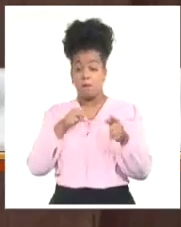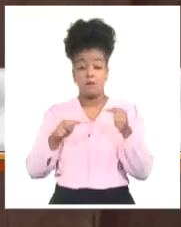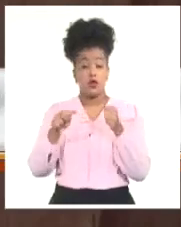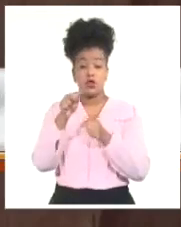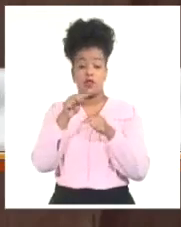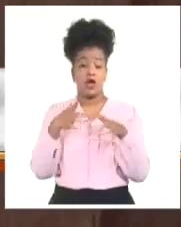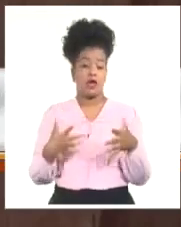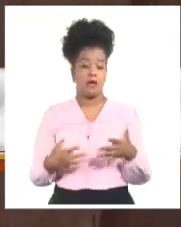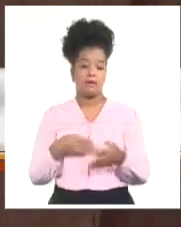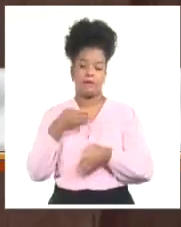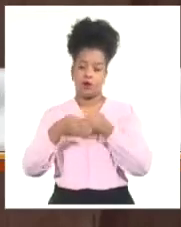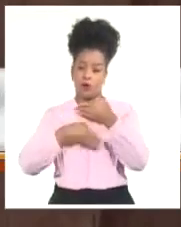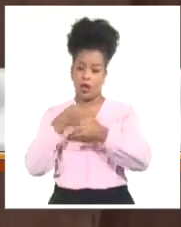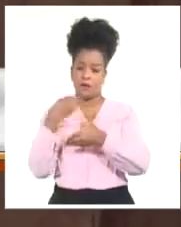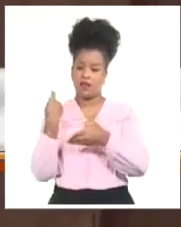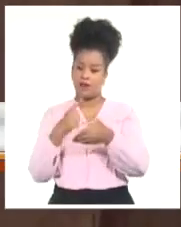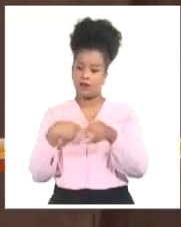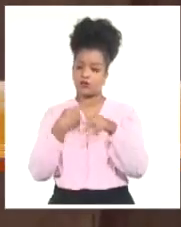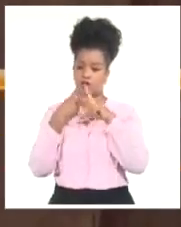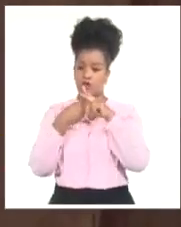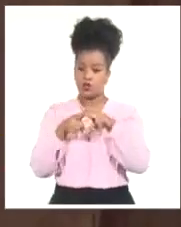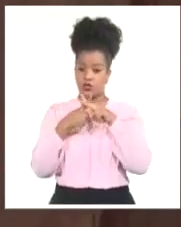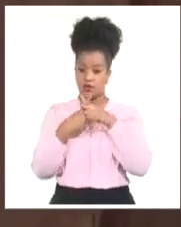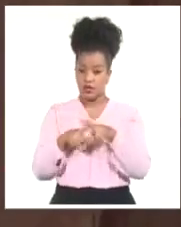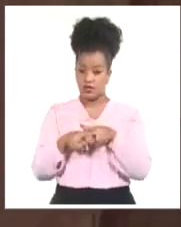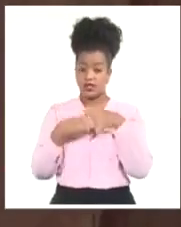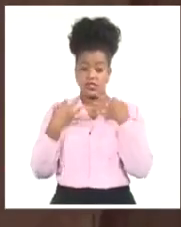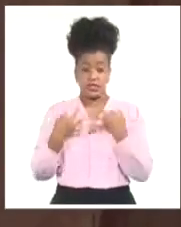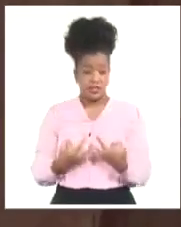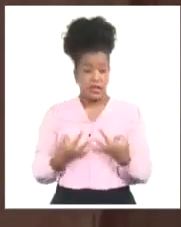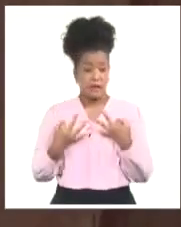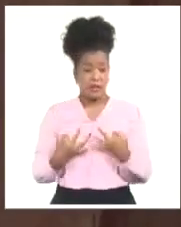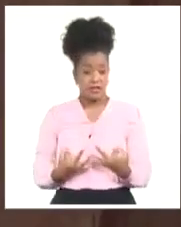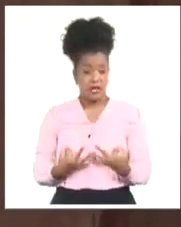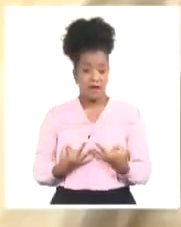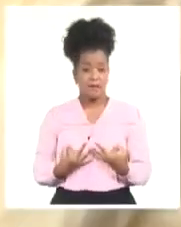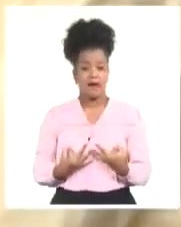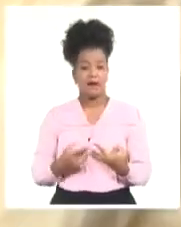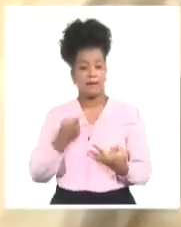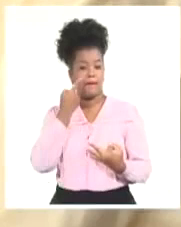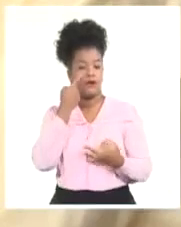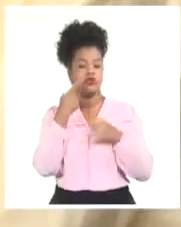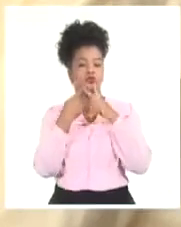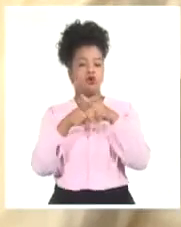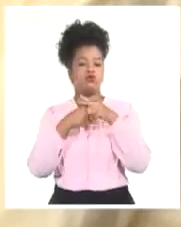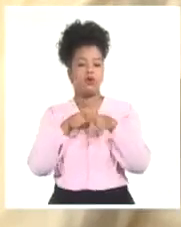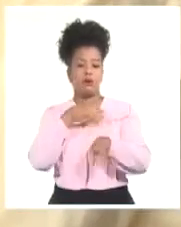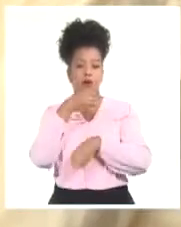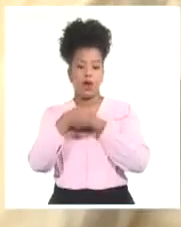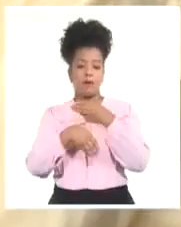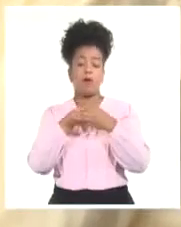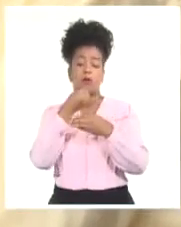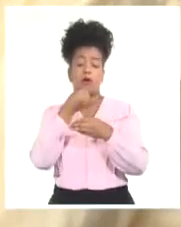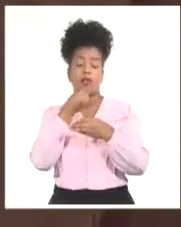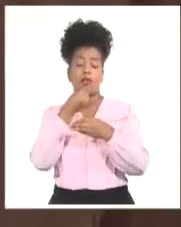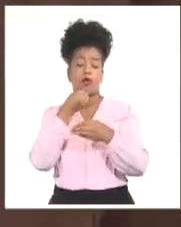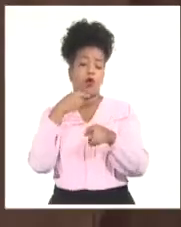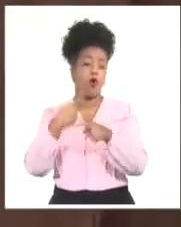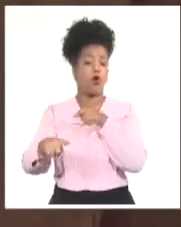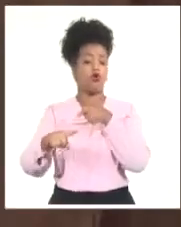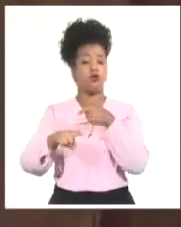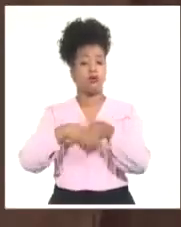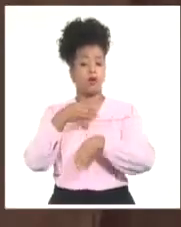principales problemas que tenemos que enfrentar. Y siempre tomar en cuenta que la solución de un problema genera otro. Por lo tanto, lo que tenemos que